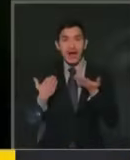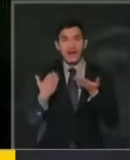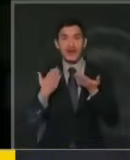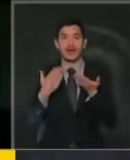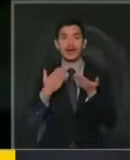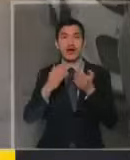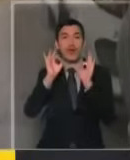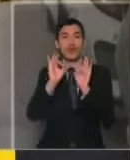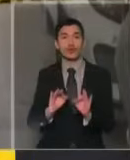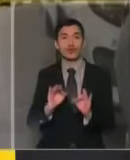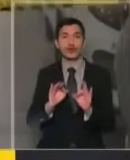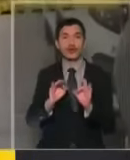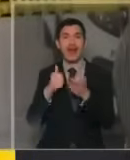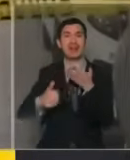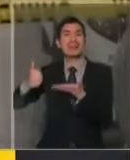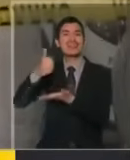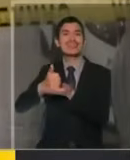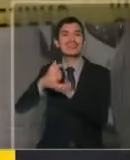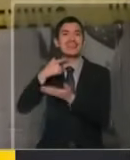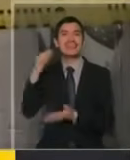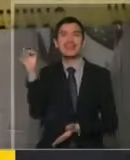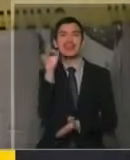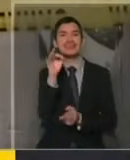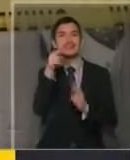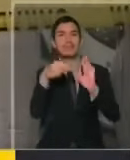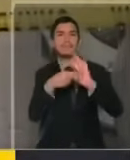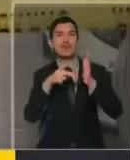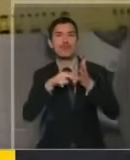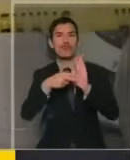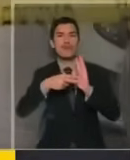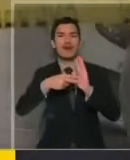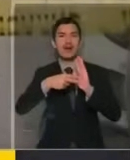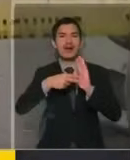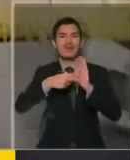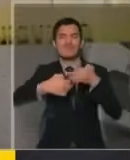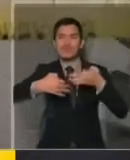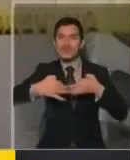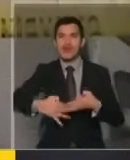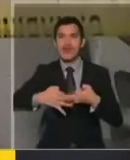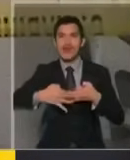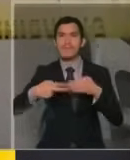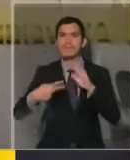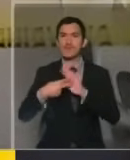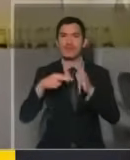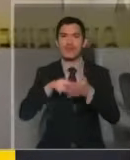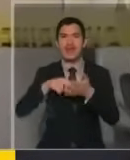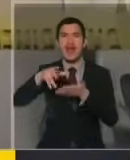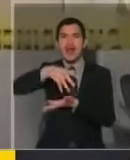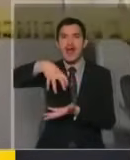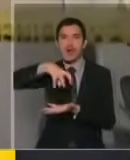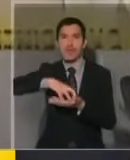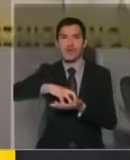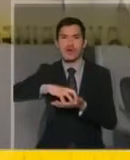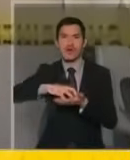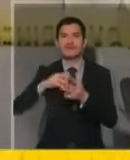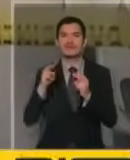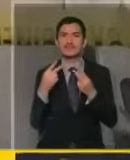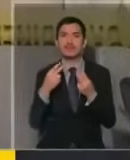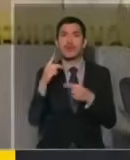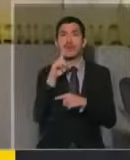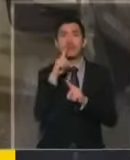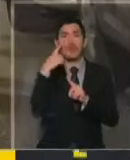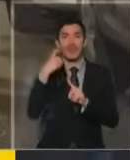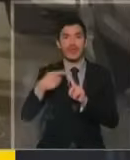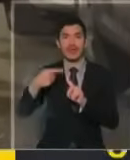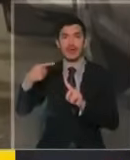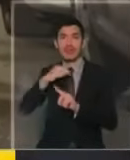decía justamente la alcaldesa respecto a este problema, este verdadero problema de seguridad que se está viviendo en la comuna, sobre todo en los últimos días, y después